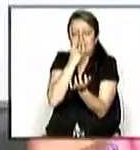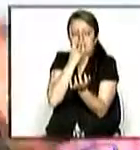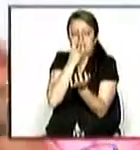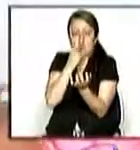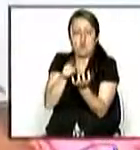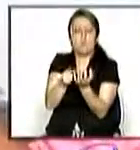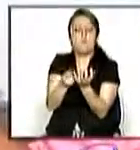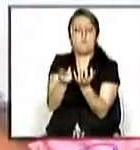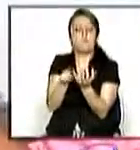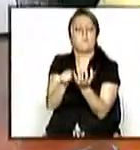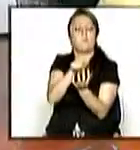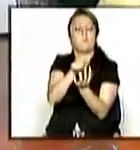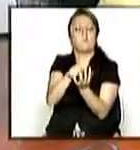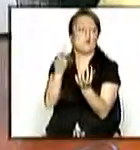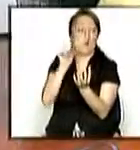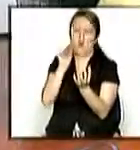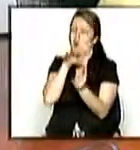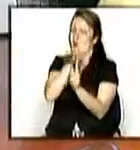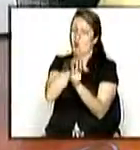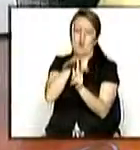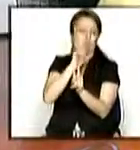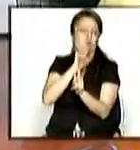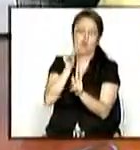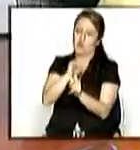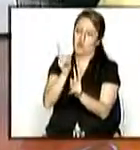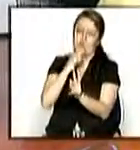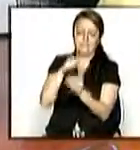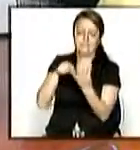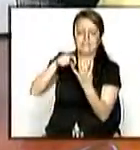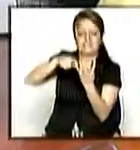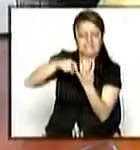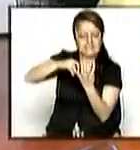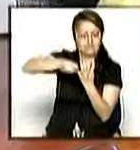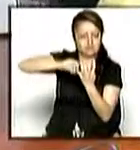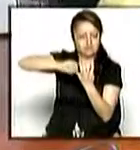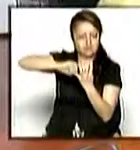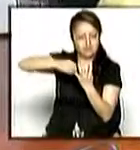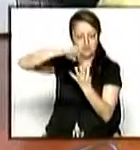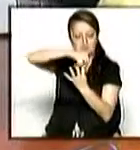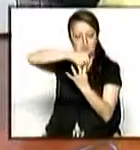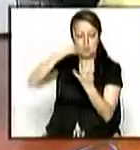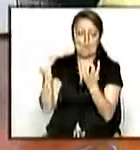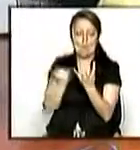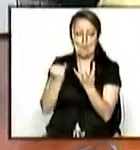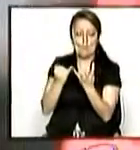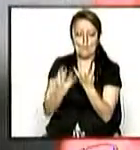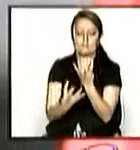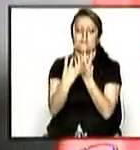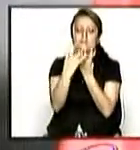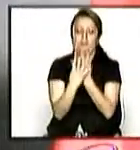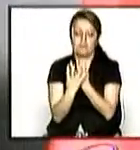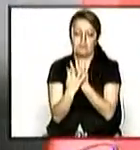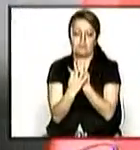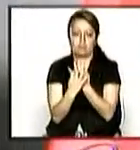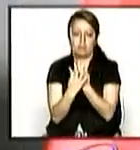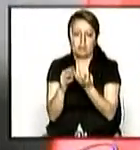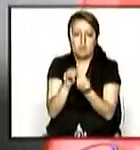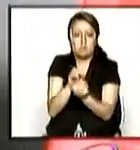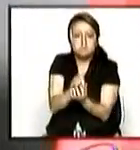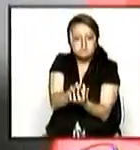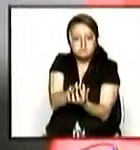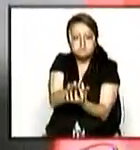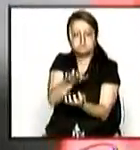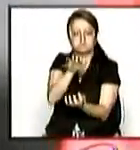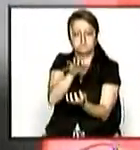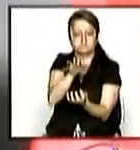resina, pues obviamente no es biológico tallarlos de esa manera, porque vamos a generar inflamaciones en esos dientes sanos, porque de todas formas